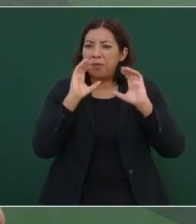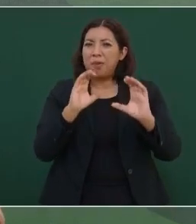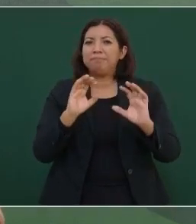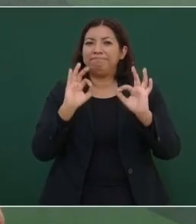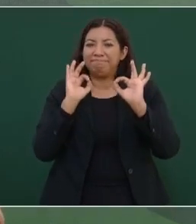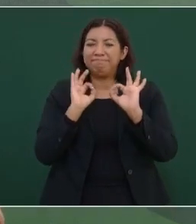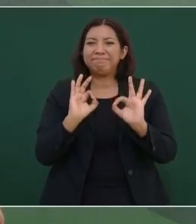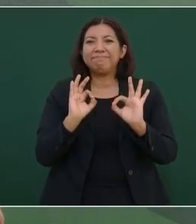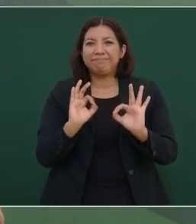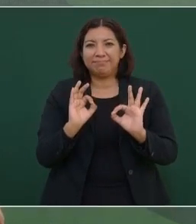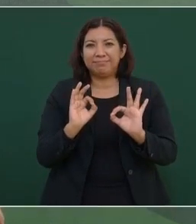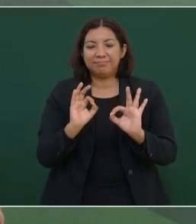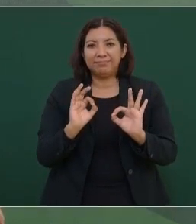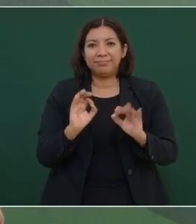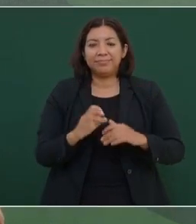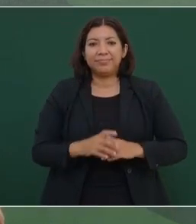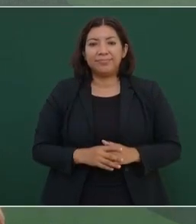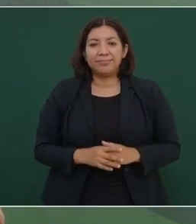estamos